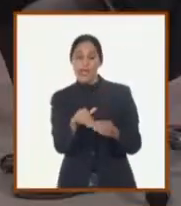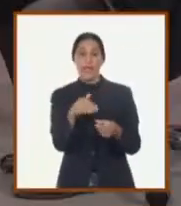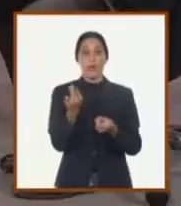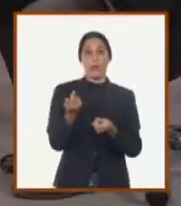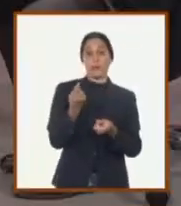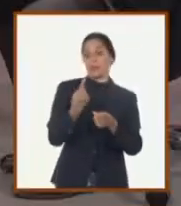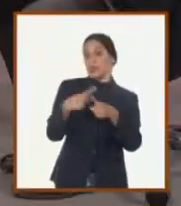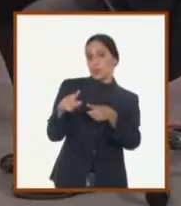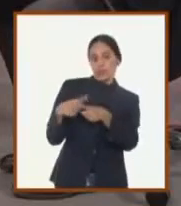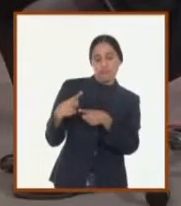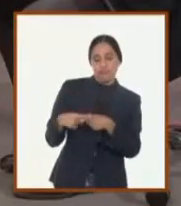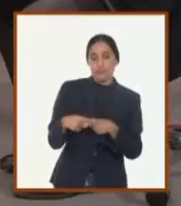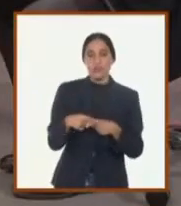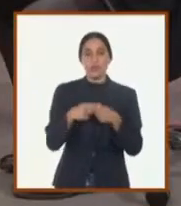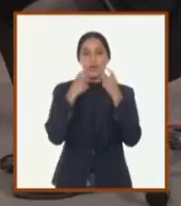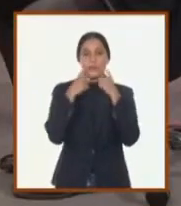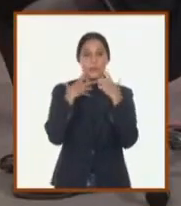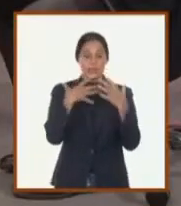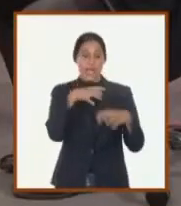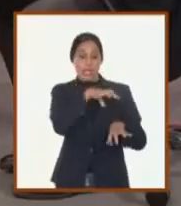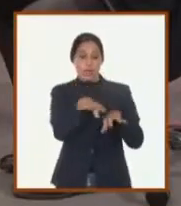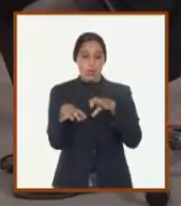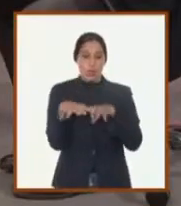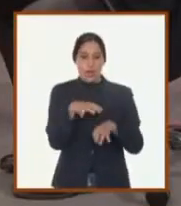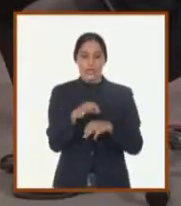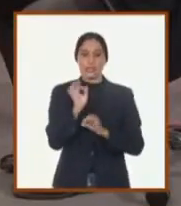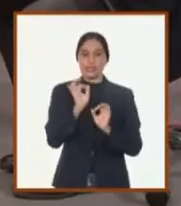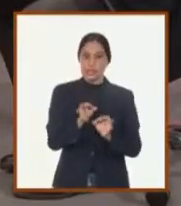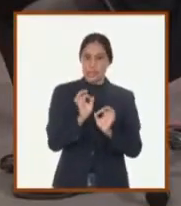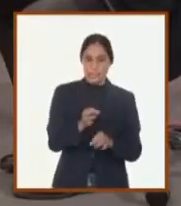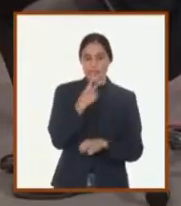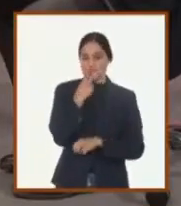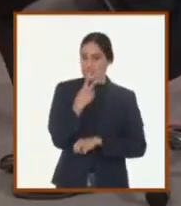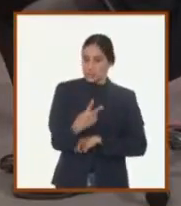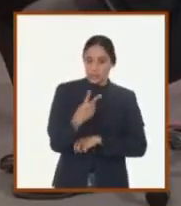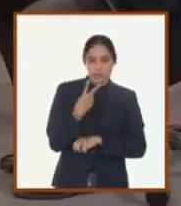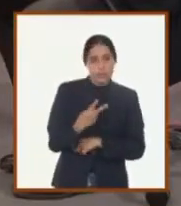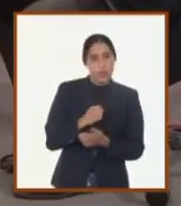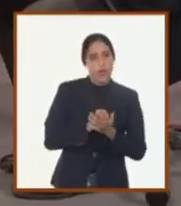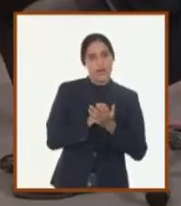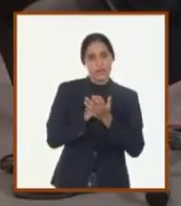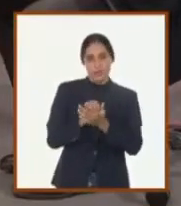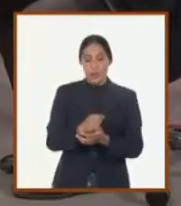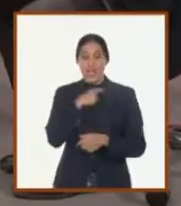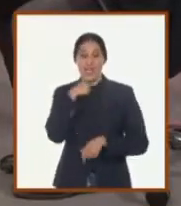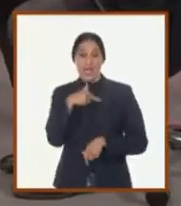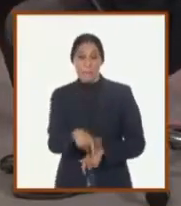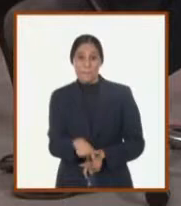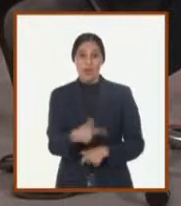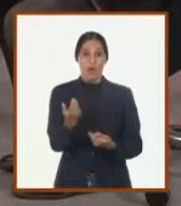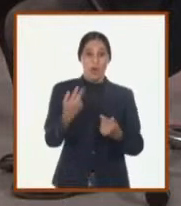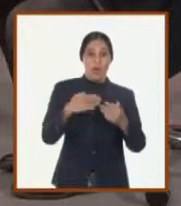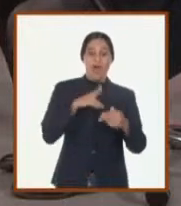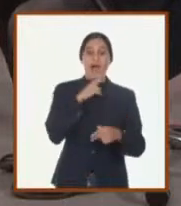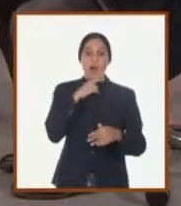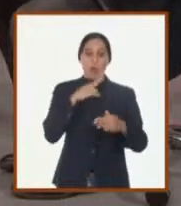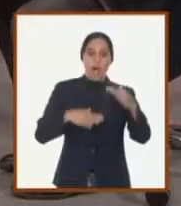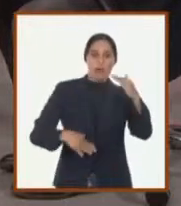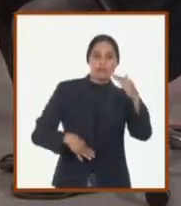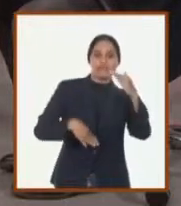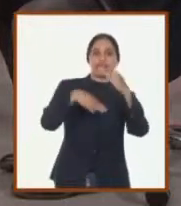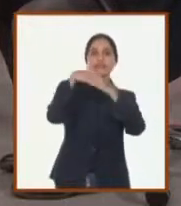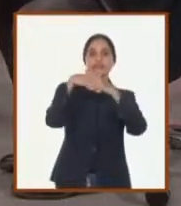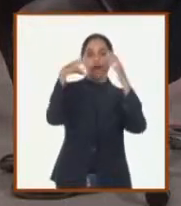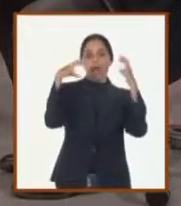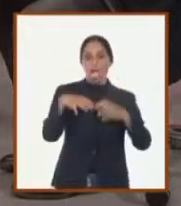además nosotros cada vez que ha sido necesario la oficina ha dado su colaboración en inundaciones cuando la covid y en